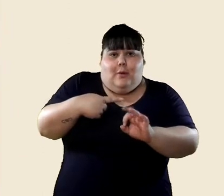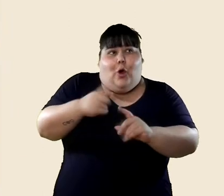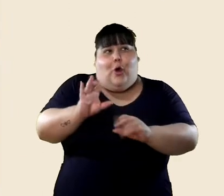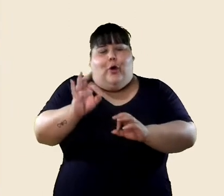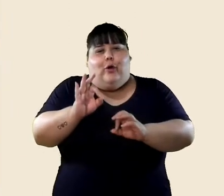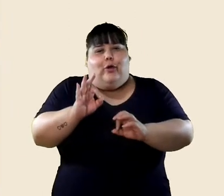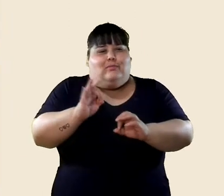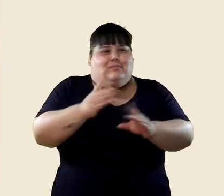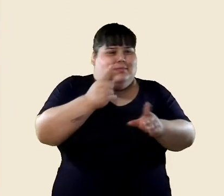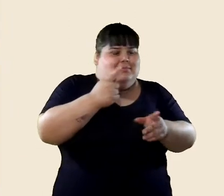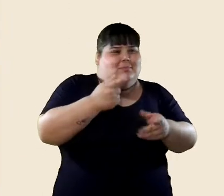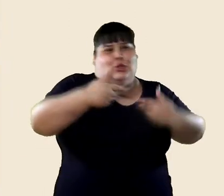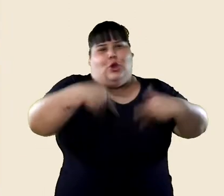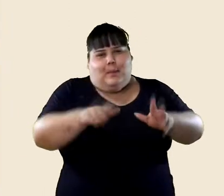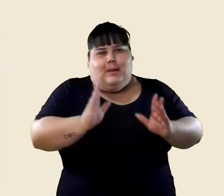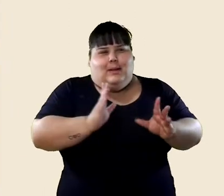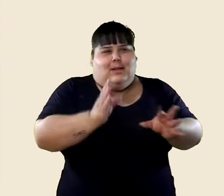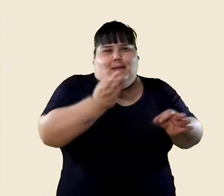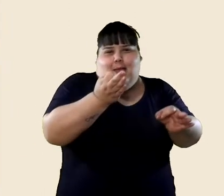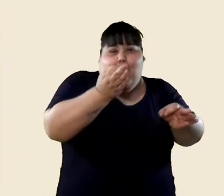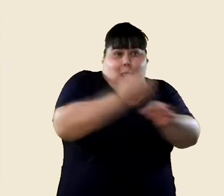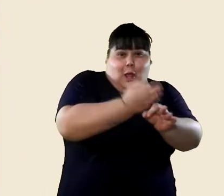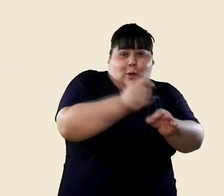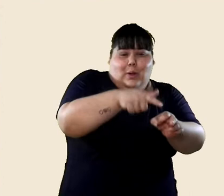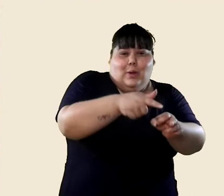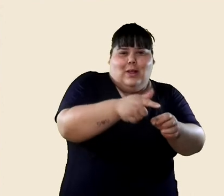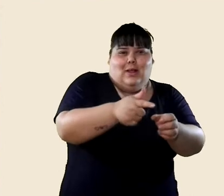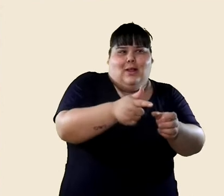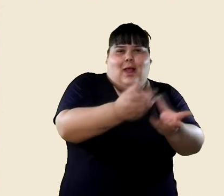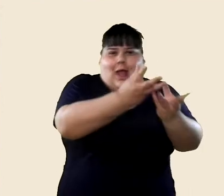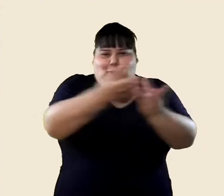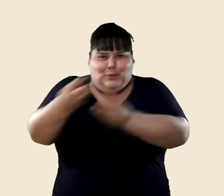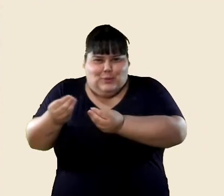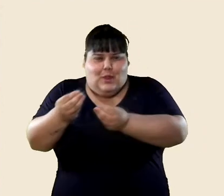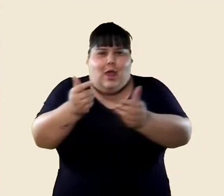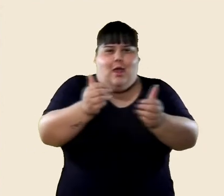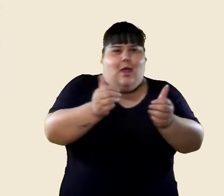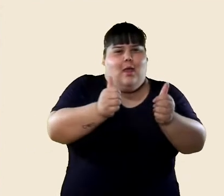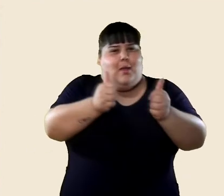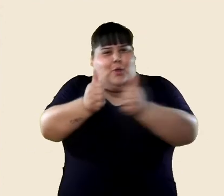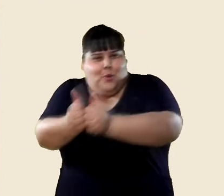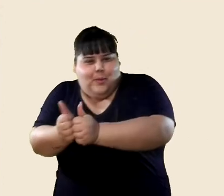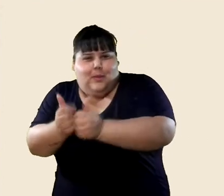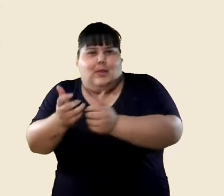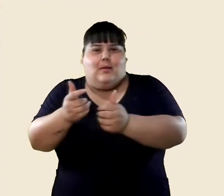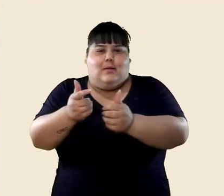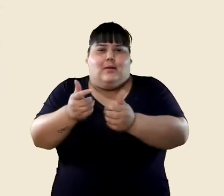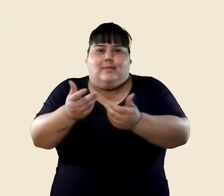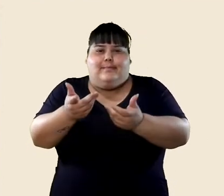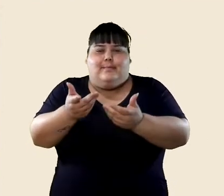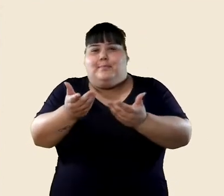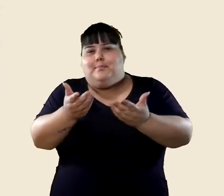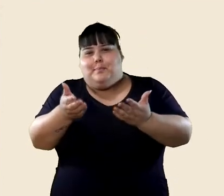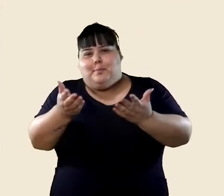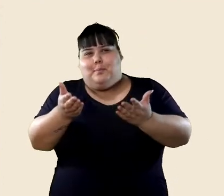que normalmente las instituciones entre sí se ayudan, digamos, se acompañan en esto